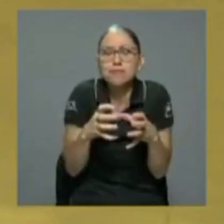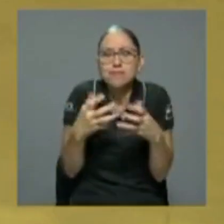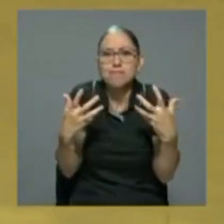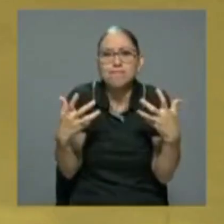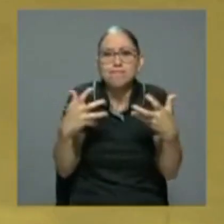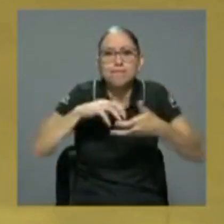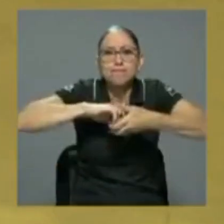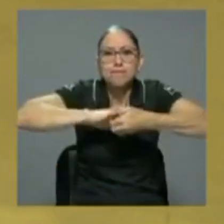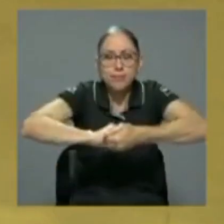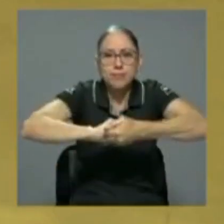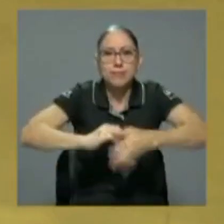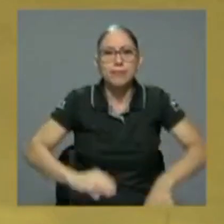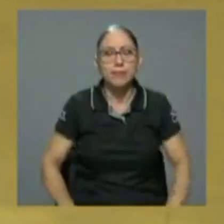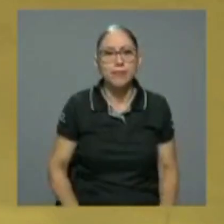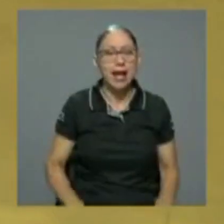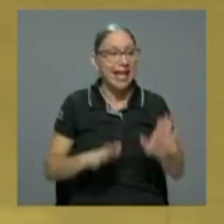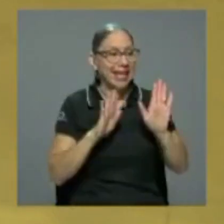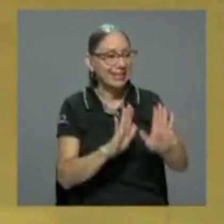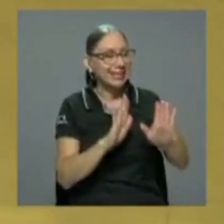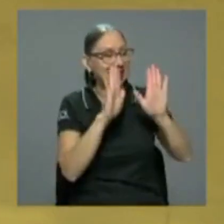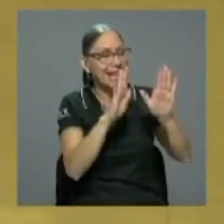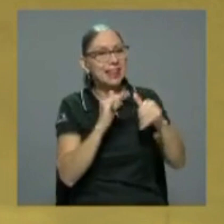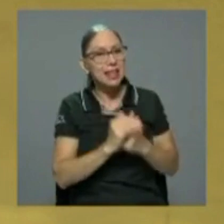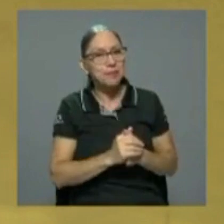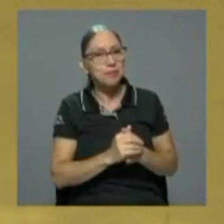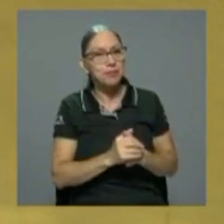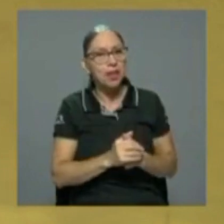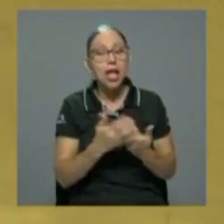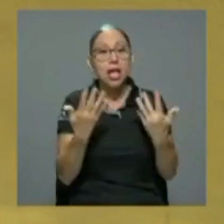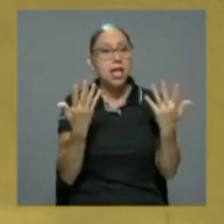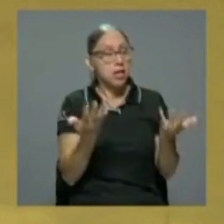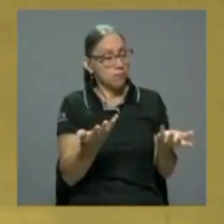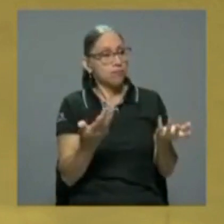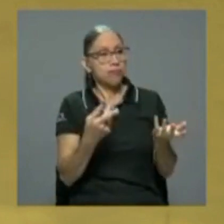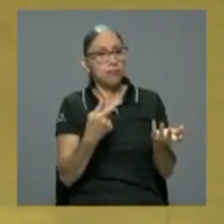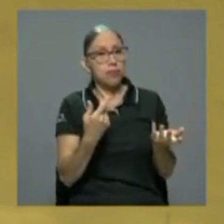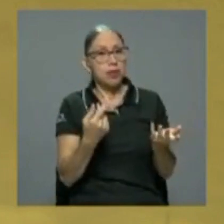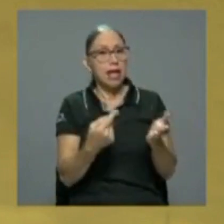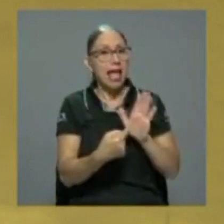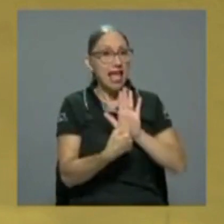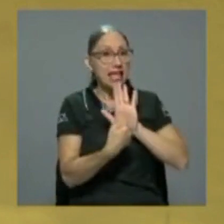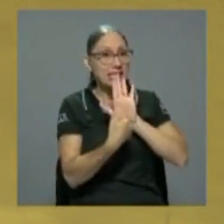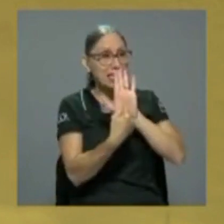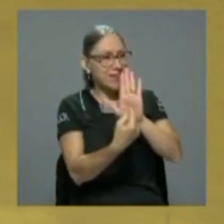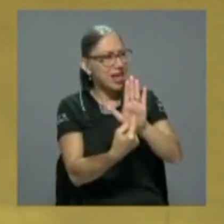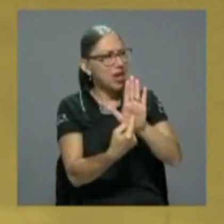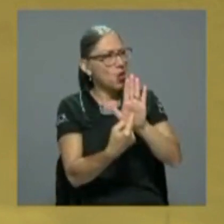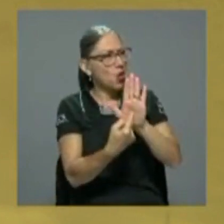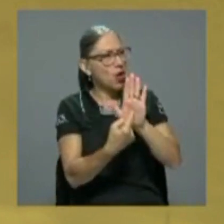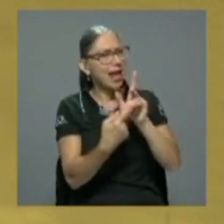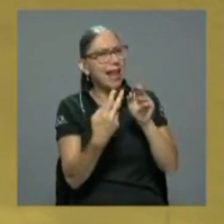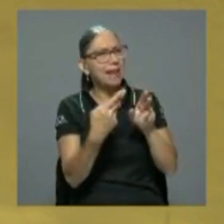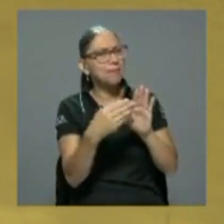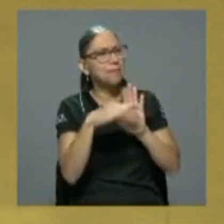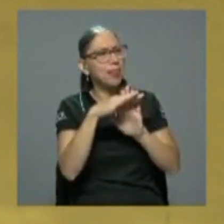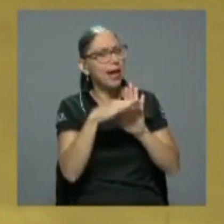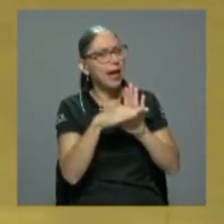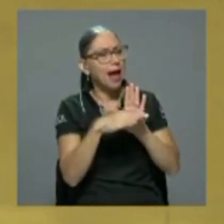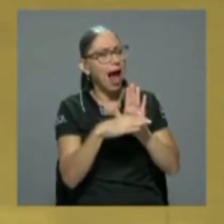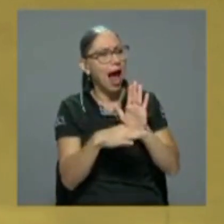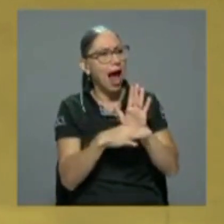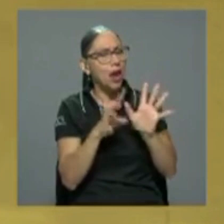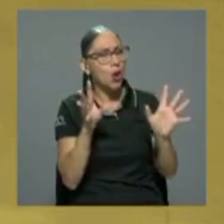Excelente. Y exhibieron el decálogo, no se llamaba decálogo,